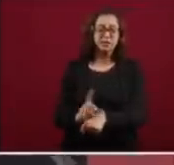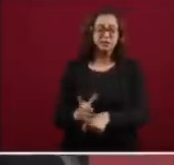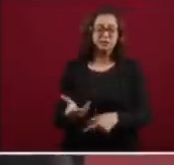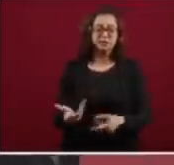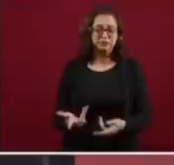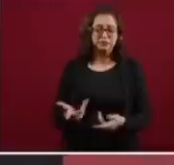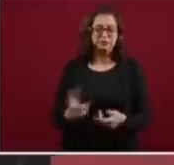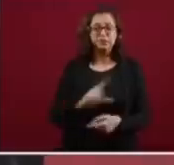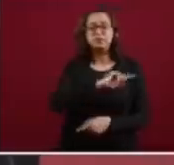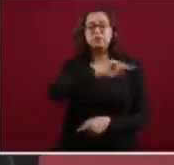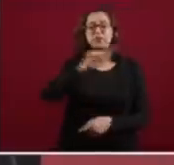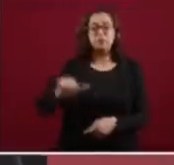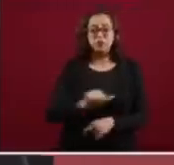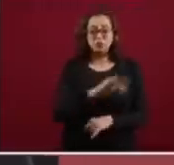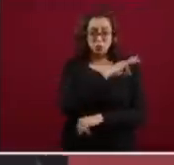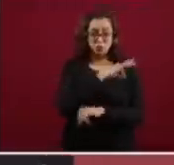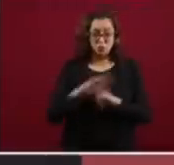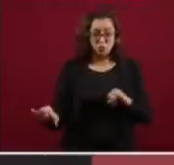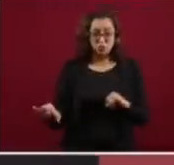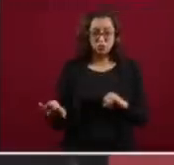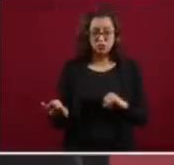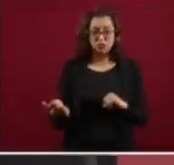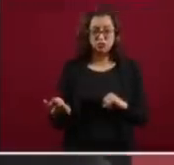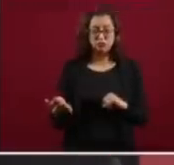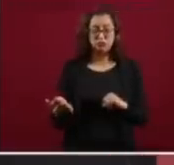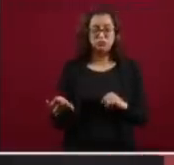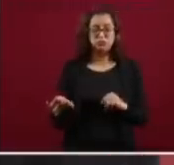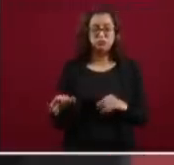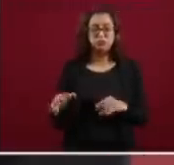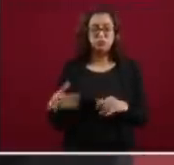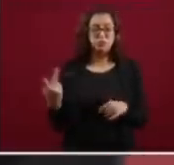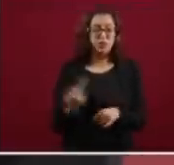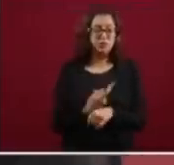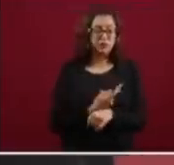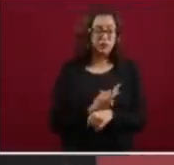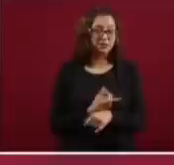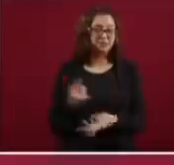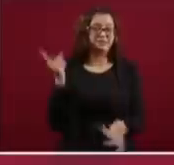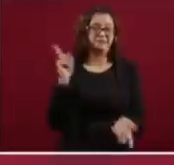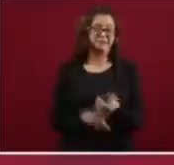al final de cuentas para saquear